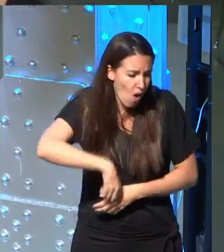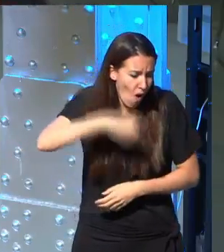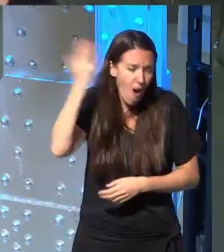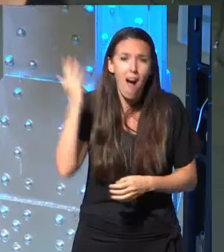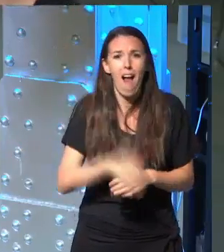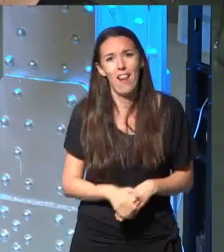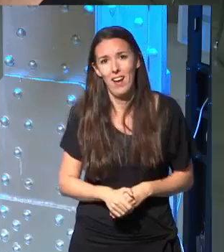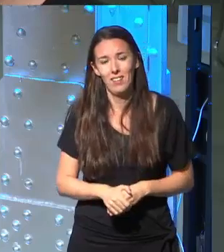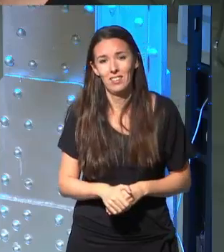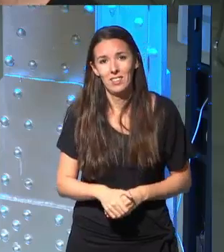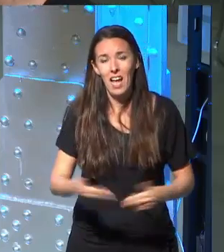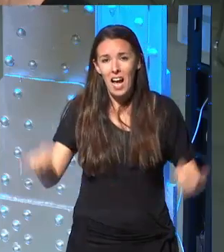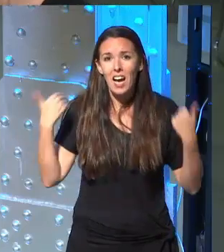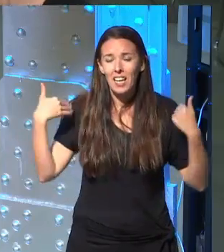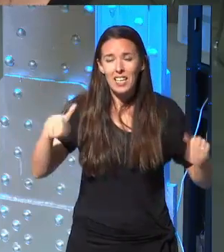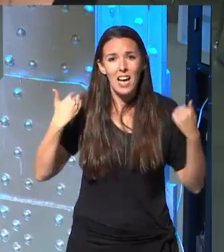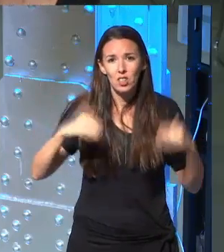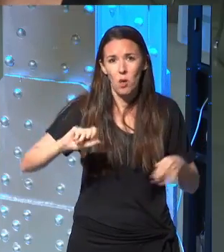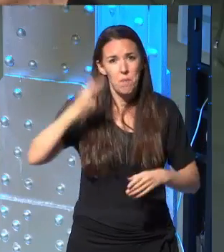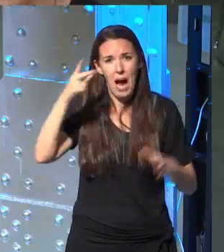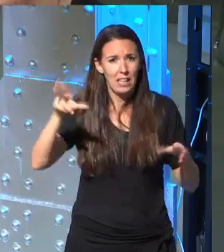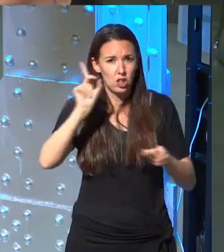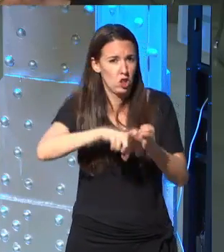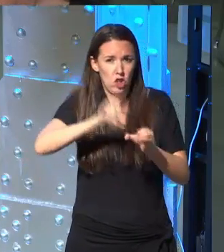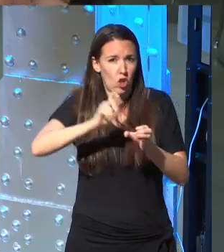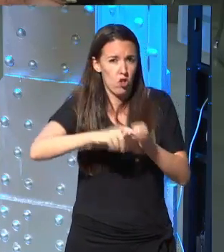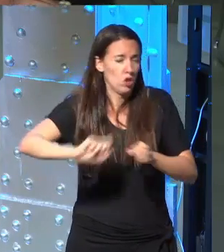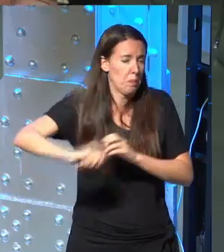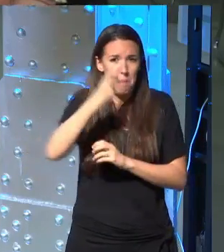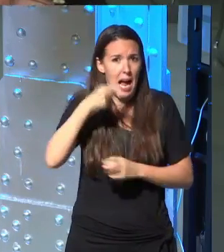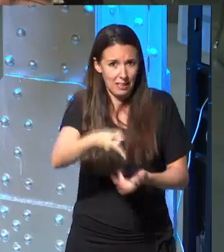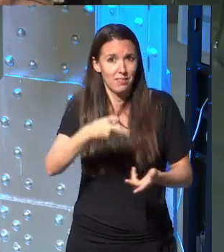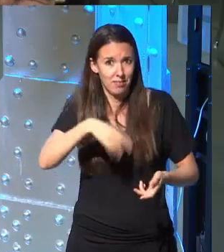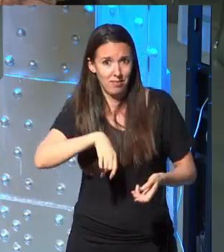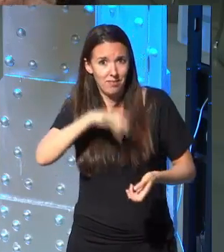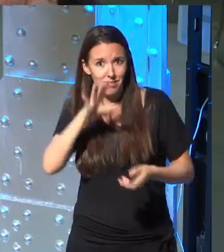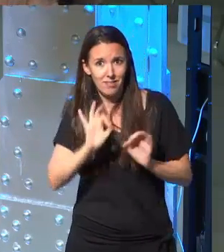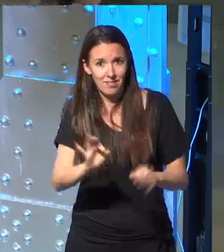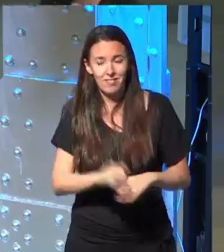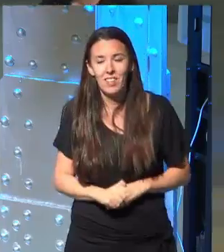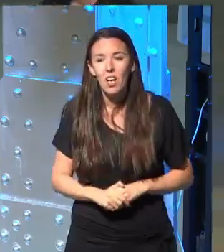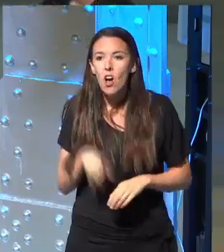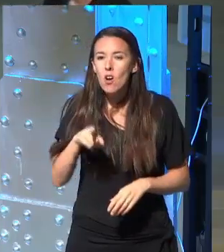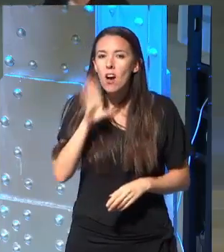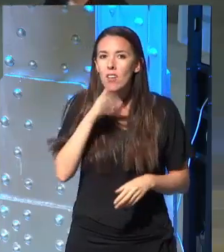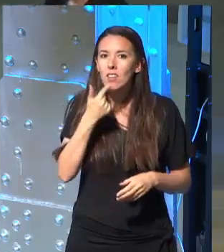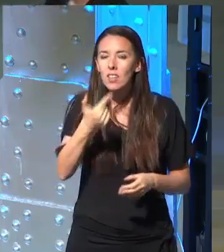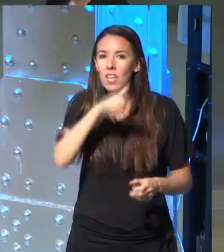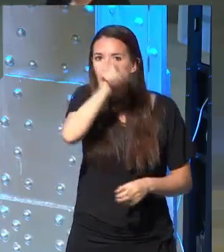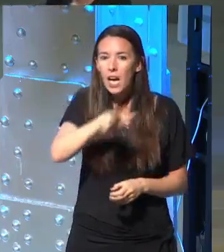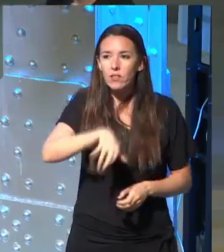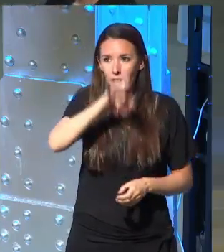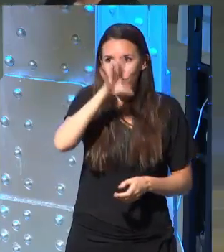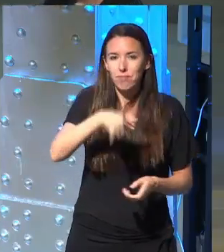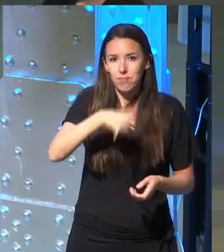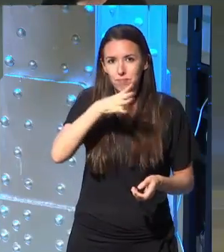veréis. Vamos, el gimnasio con más socios de la historia, de repente. Todas las máquinas ocupadas. Esto que tú estás comentando, de que la gente se sorprende,